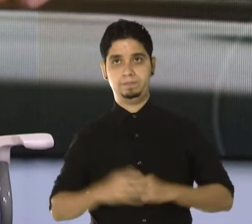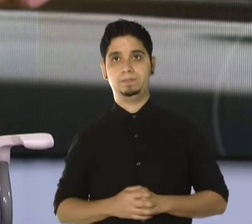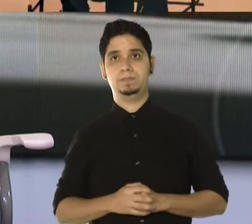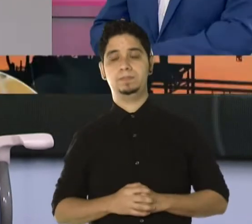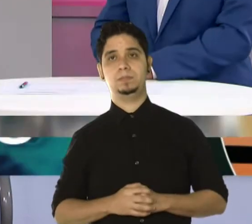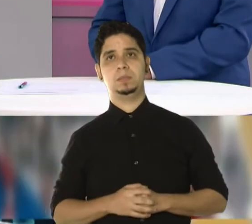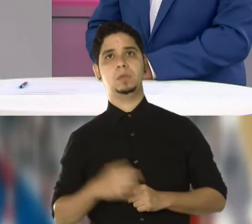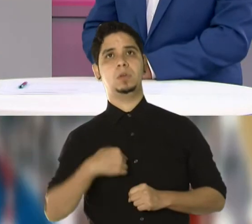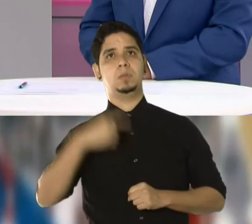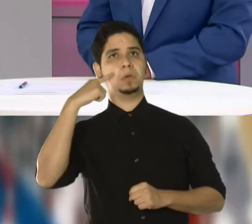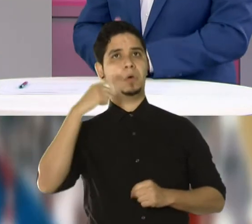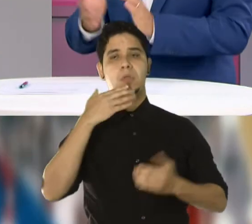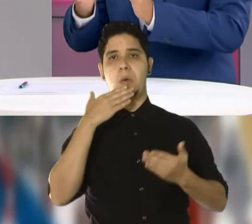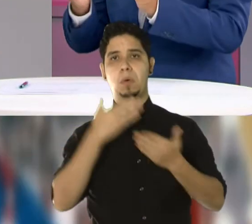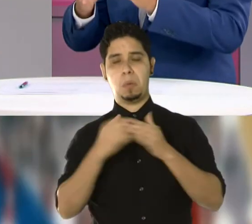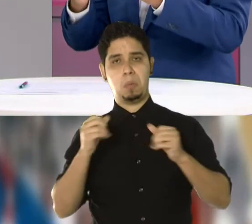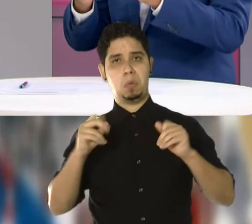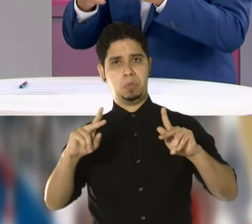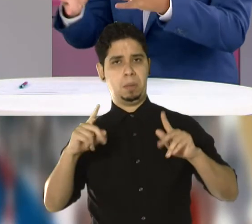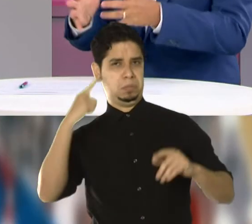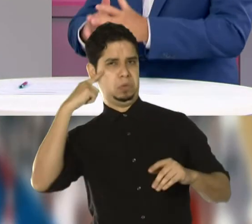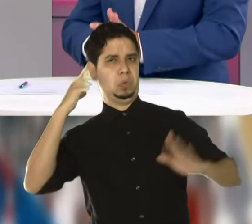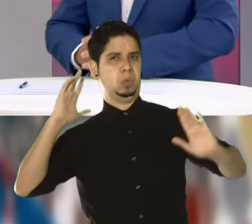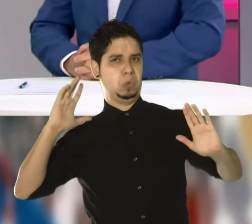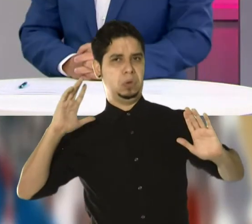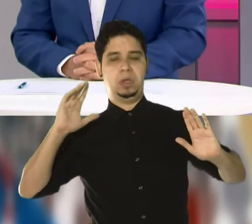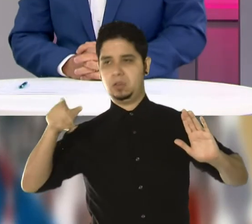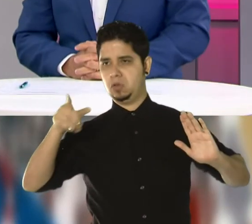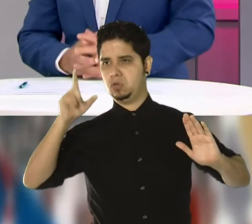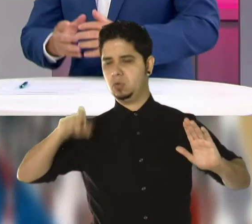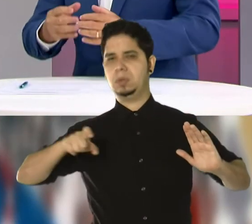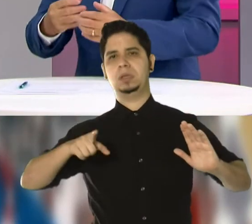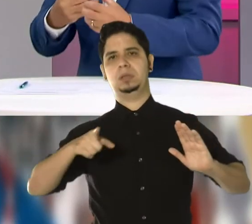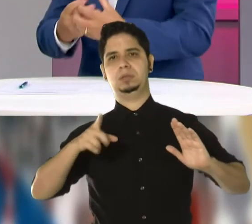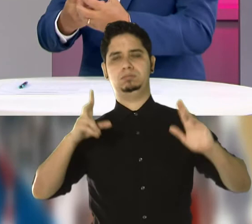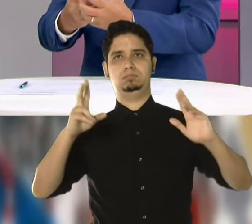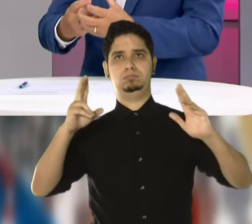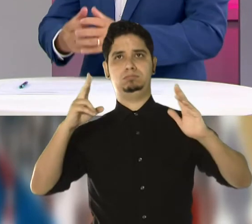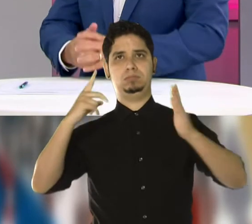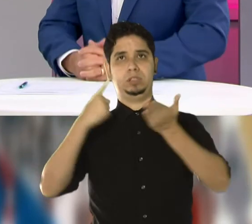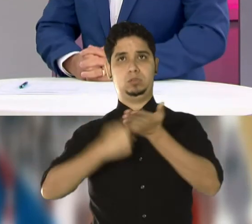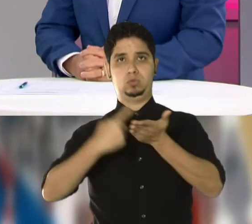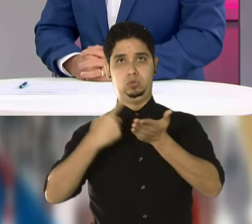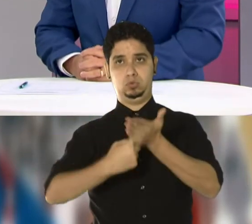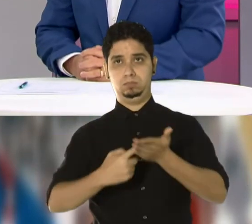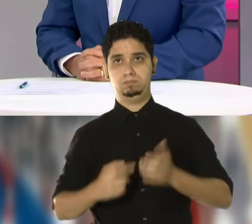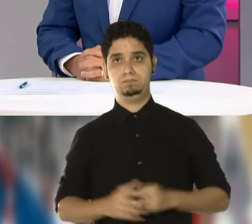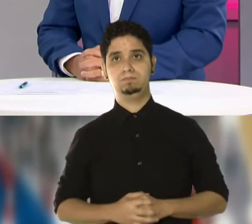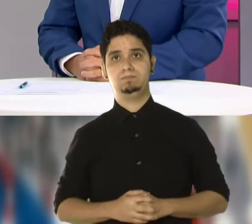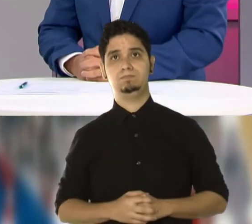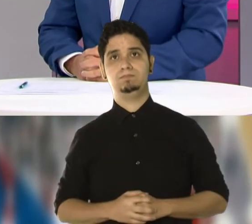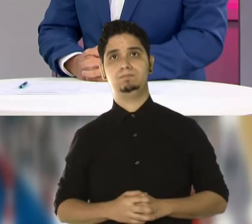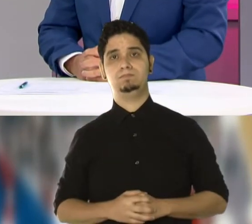una oportunidad histórica. Sí. Yo creo que ese debería ser el discurso. Uh-huh. Bueno, y motivar. Yo creo que